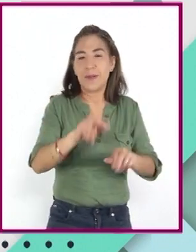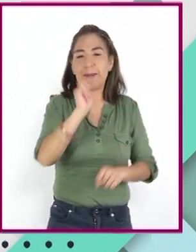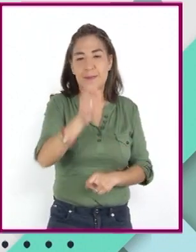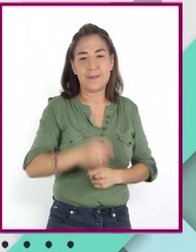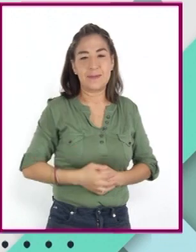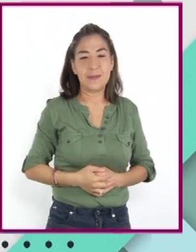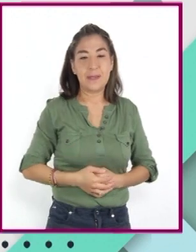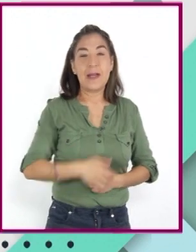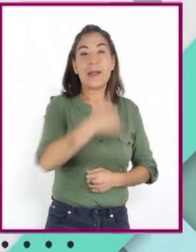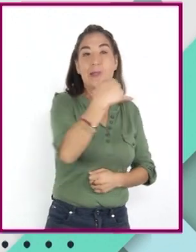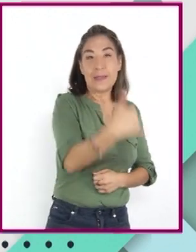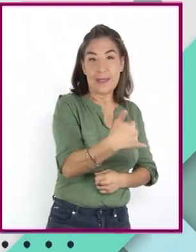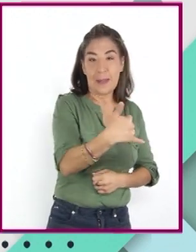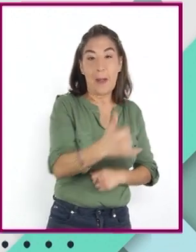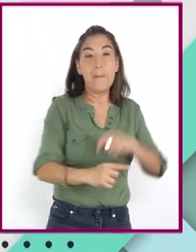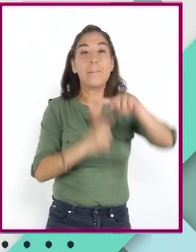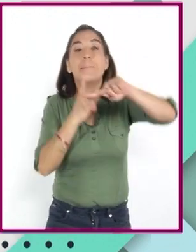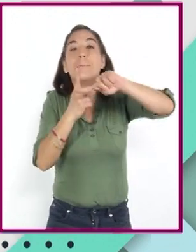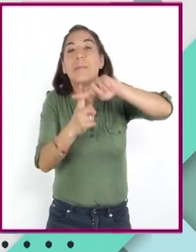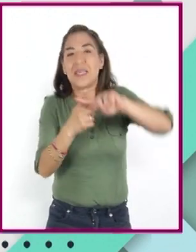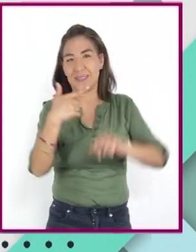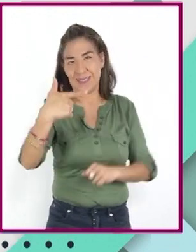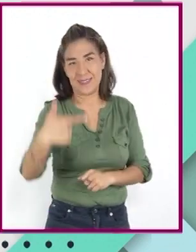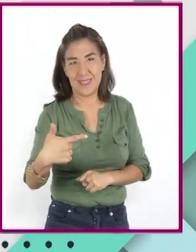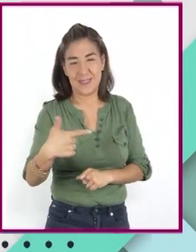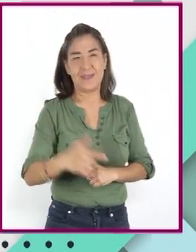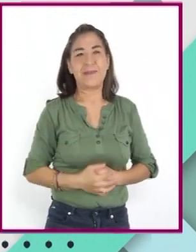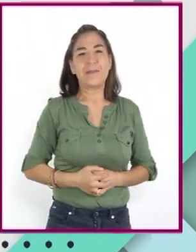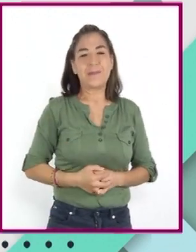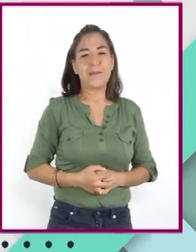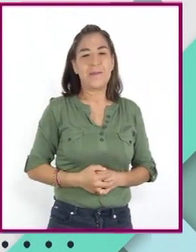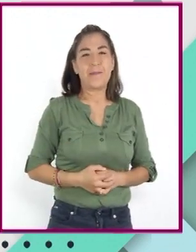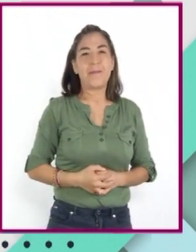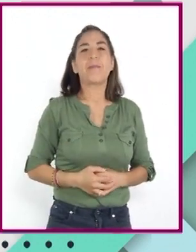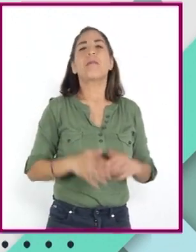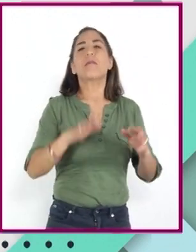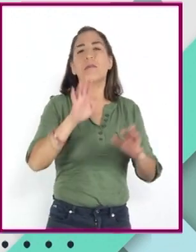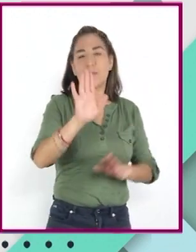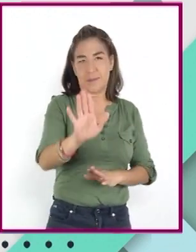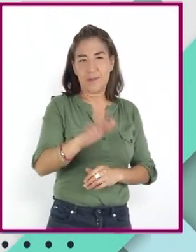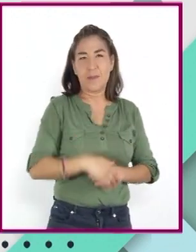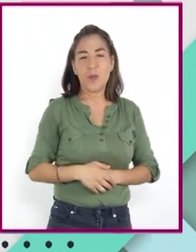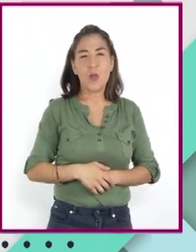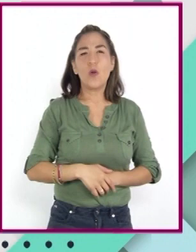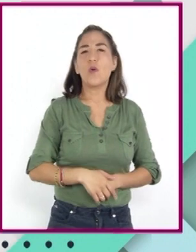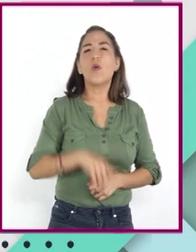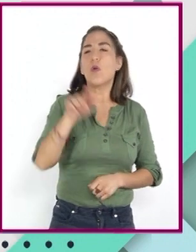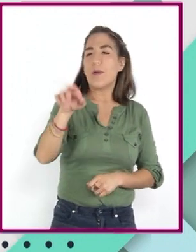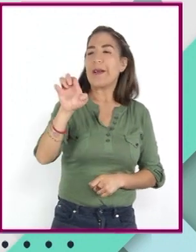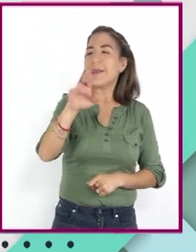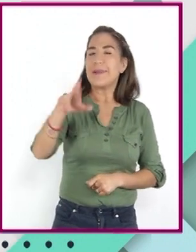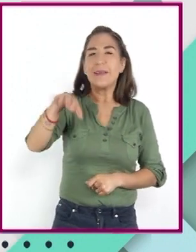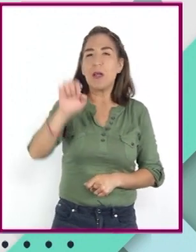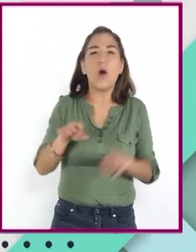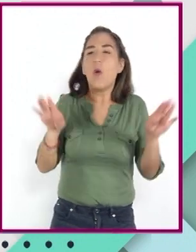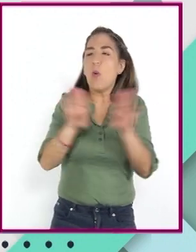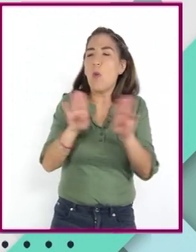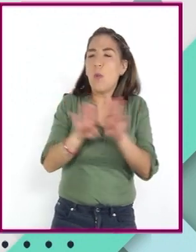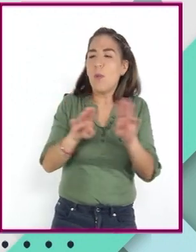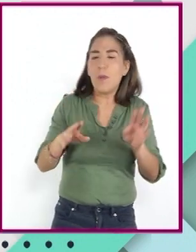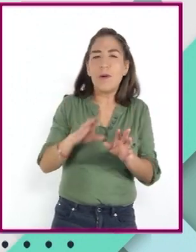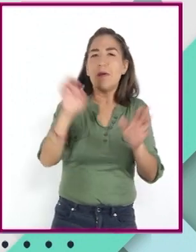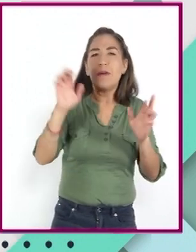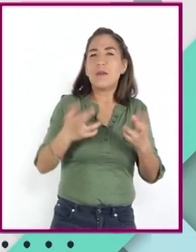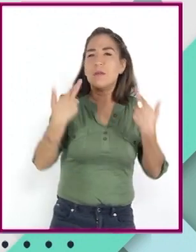como Y más 7. Enrique, ¿cómo expresamos de manera algebraica